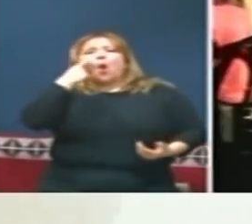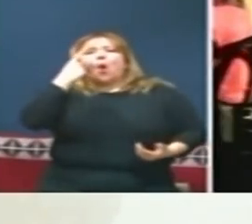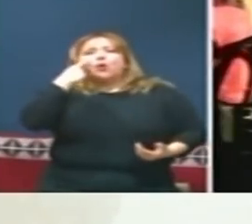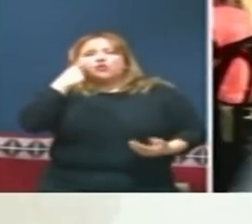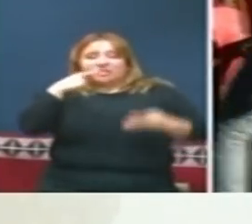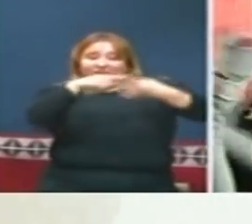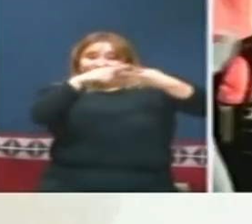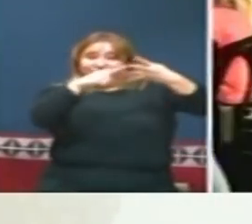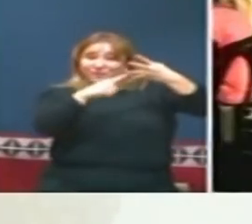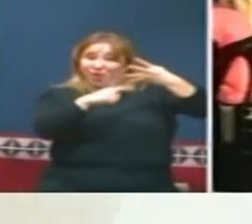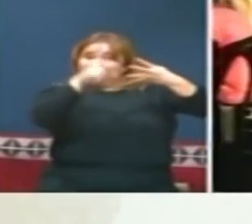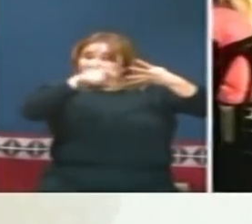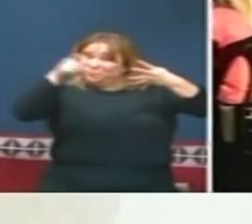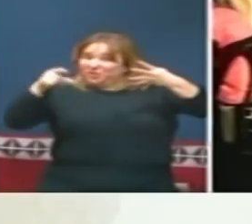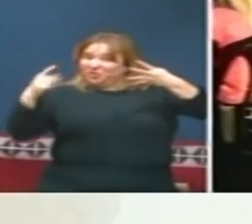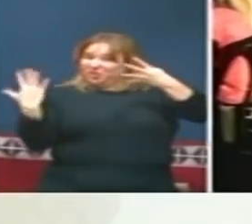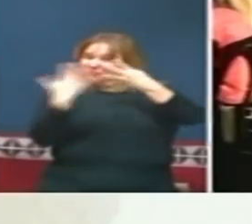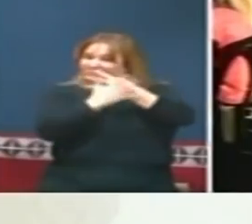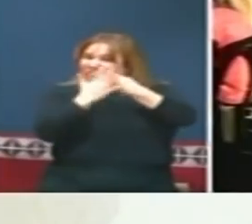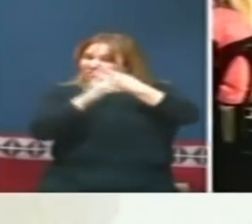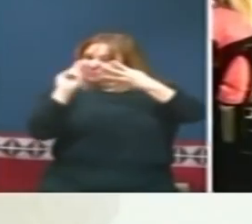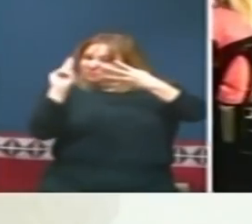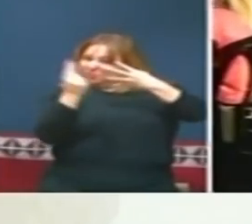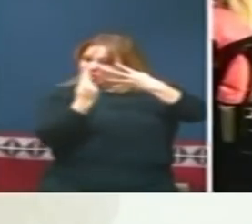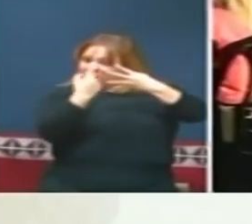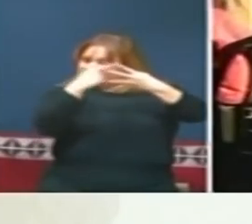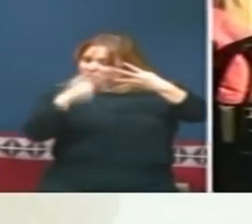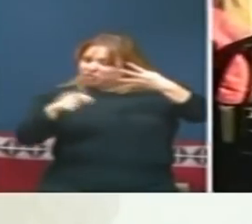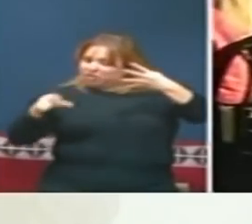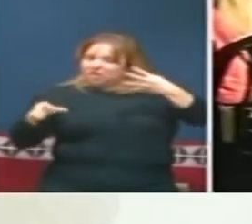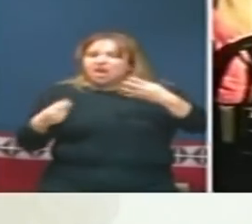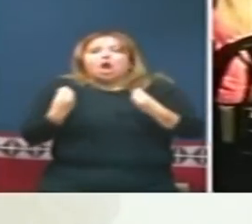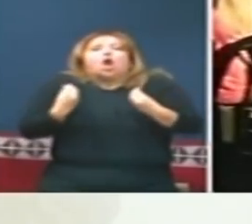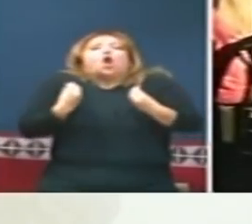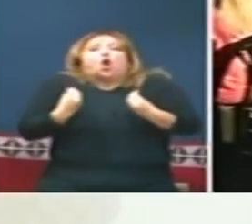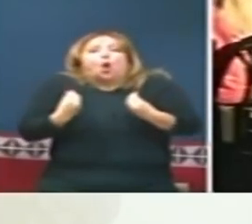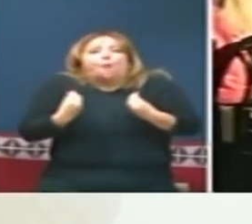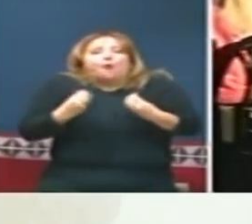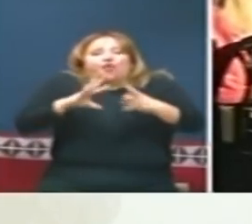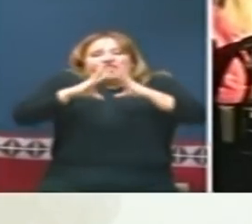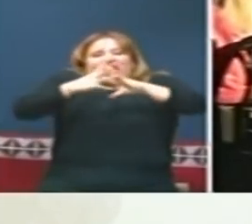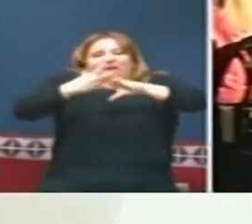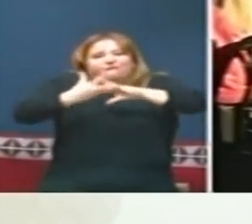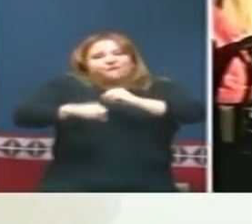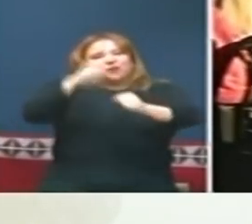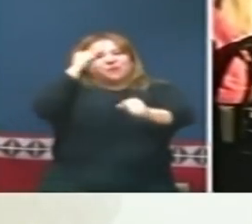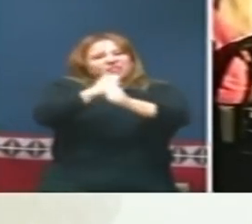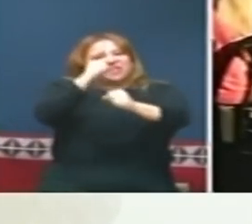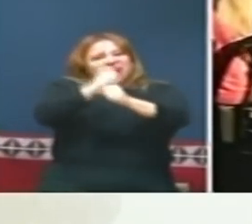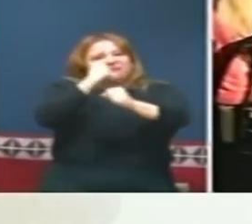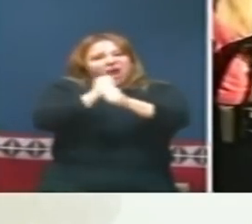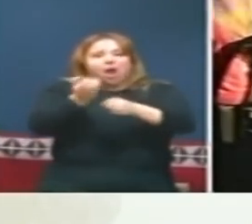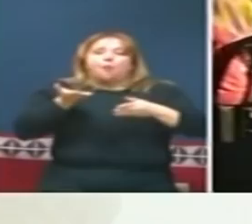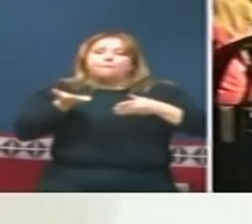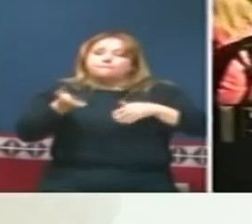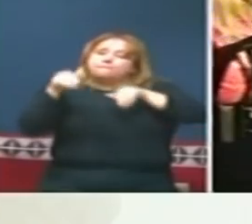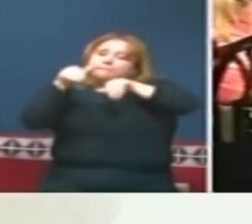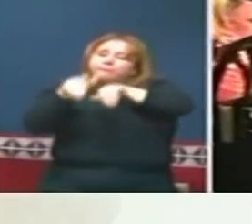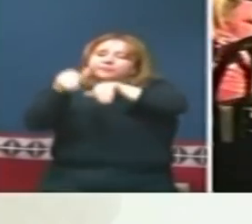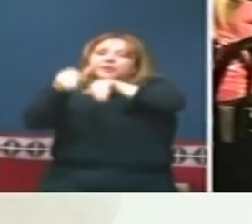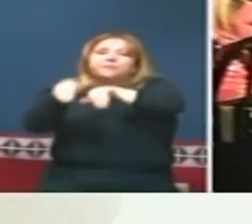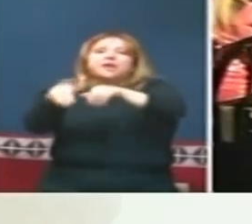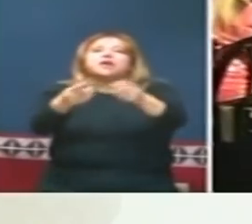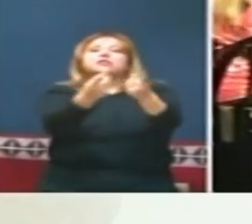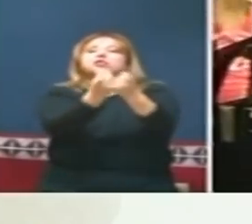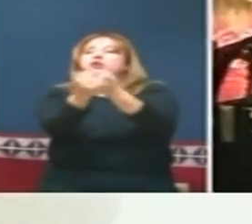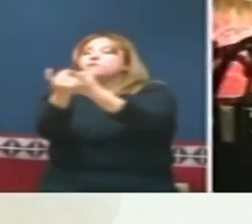Y bueno, y ellos quieren brindar su testimonio, quieren contarnos de qué parte, de qué manera vivieron el trabajo de esta gente que peregrinaba con aquello que más lo necesitaba,